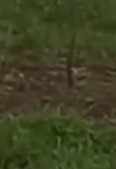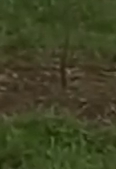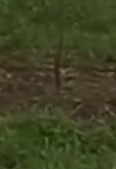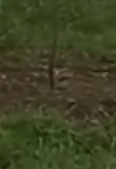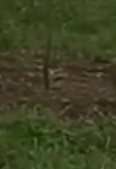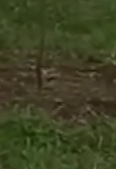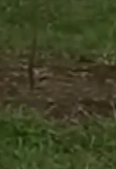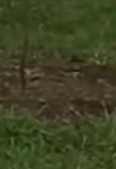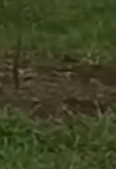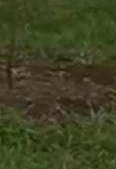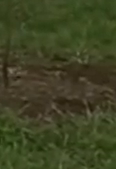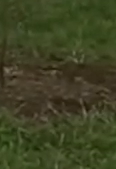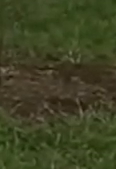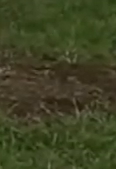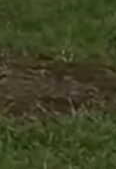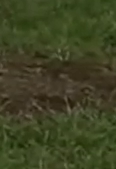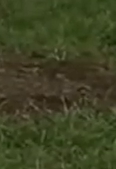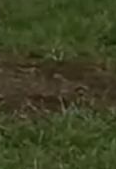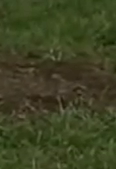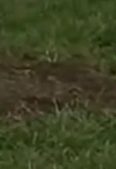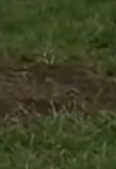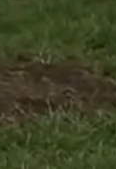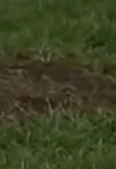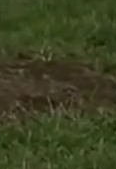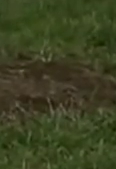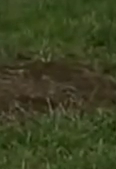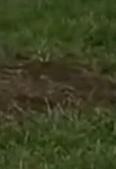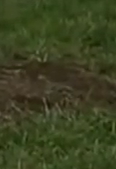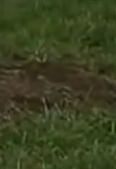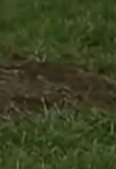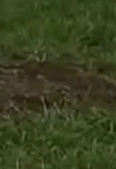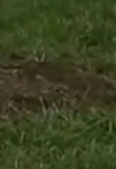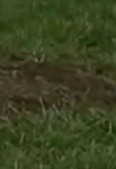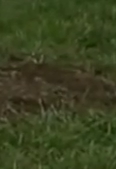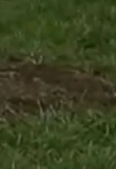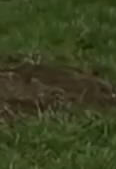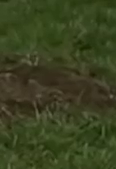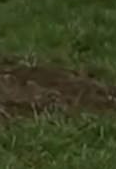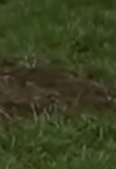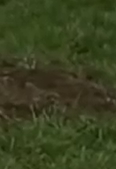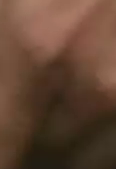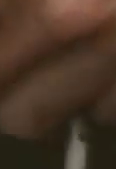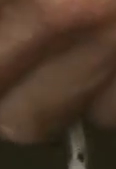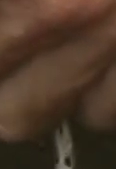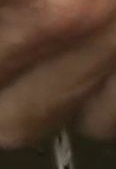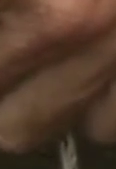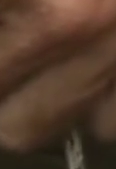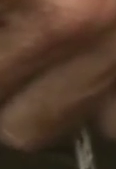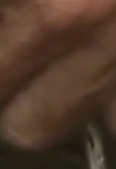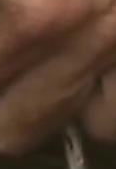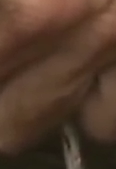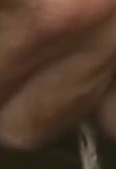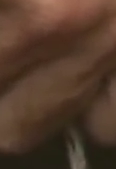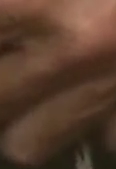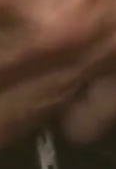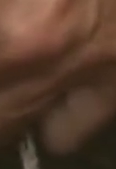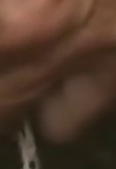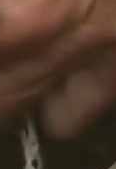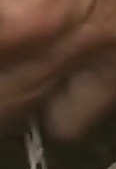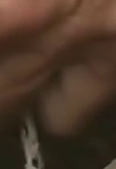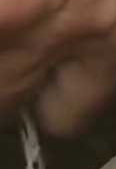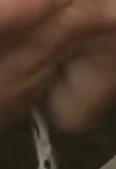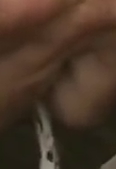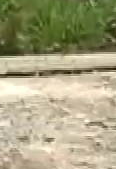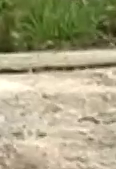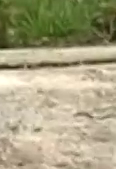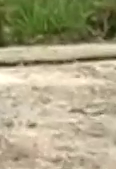23 consejos comunales, 23 voceros y voceras. Estos trabajos que hemos iniciado en la primera fase de lo que